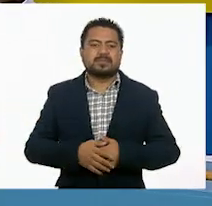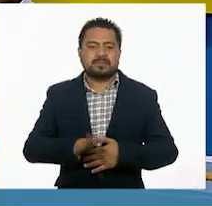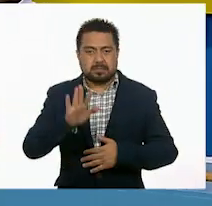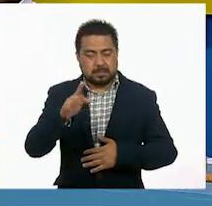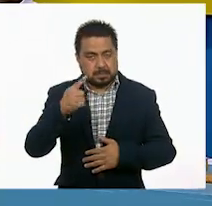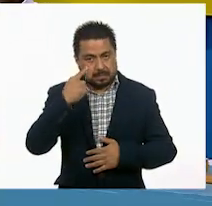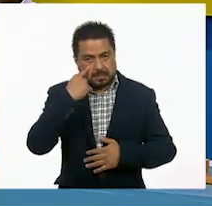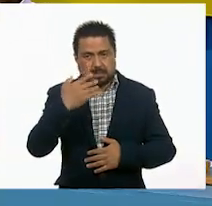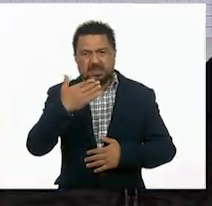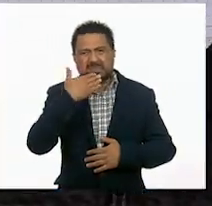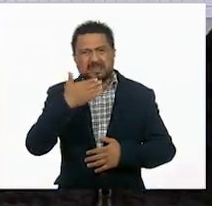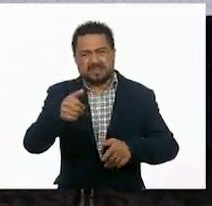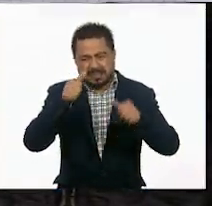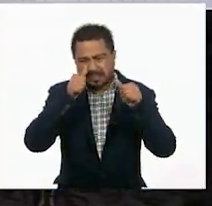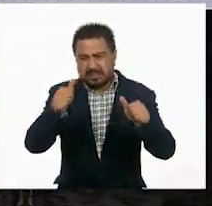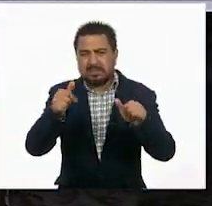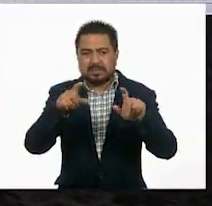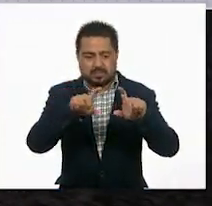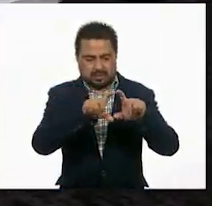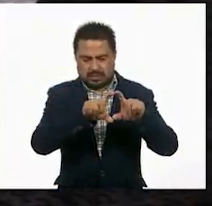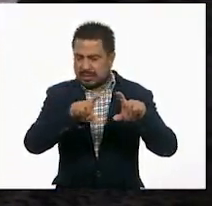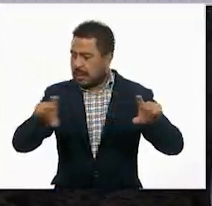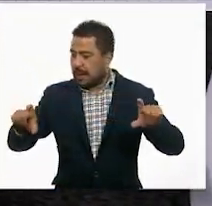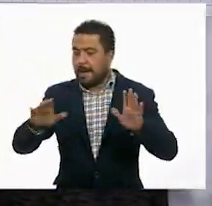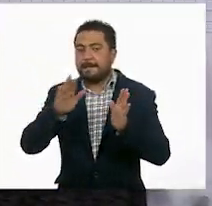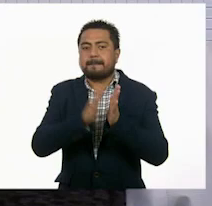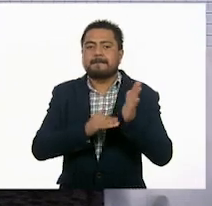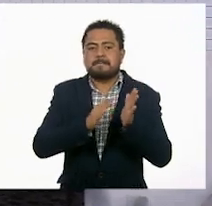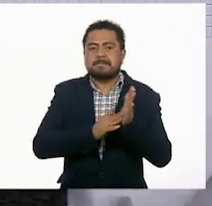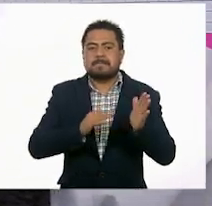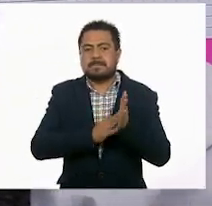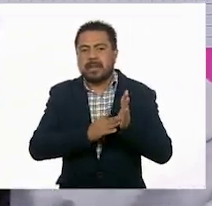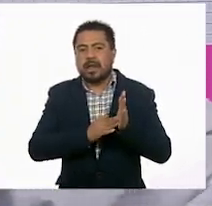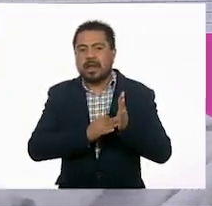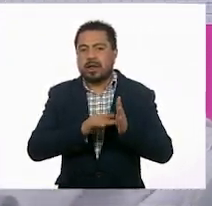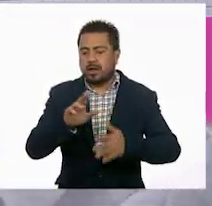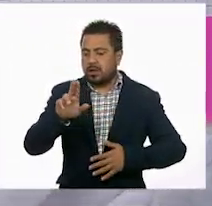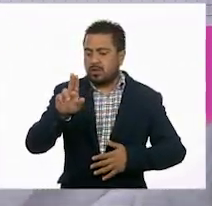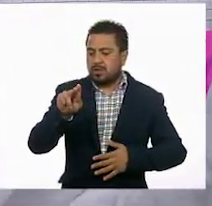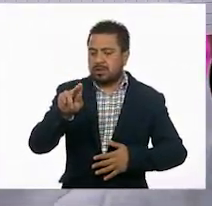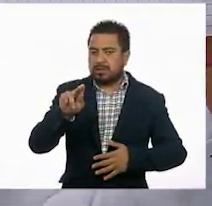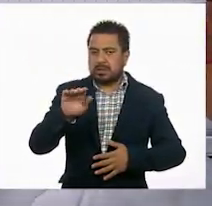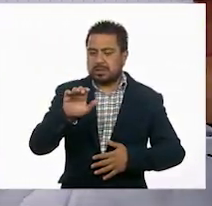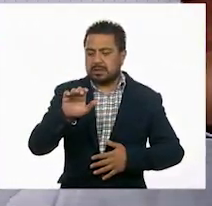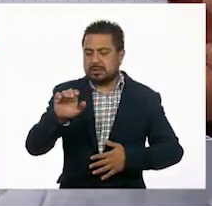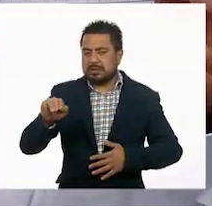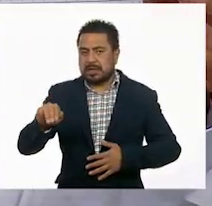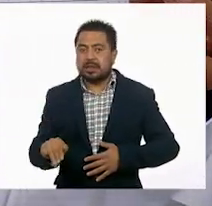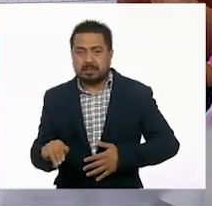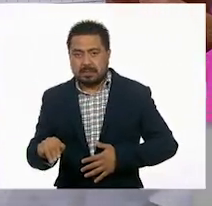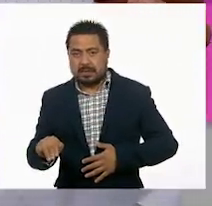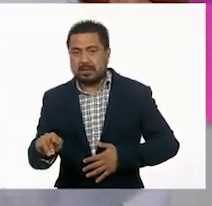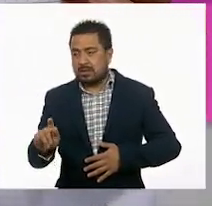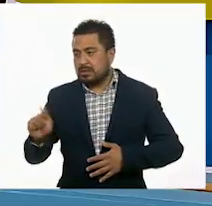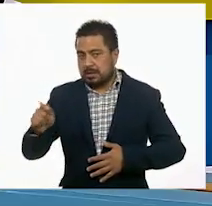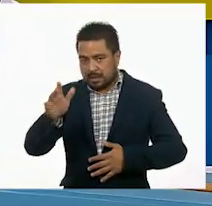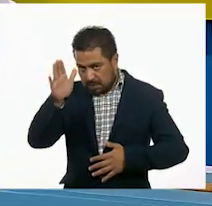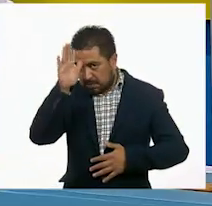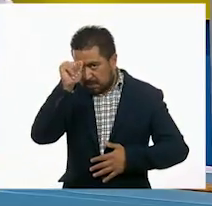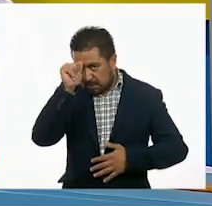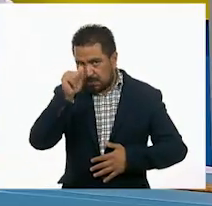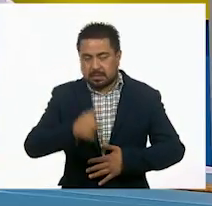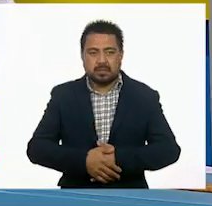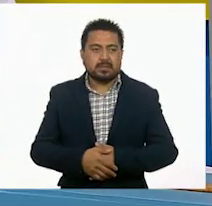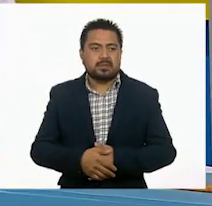Fíjense bien. Esta tira de papel mide 80 centímetros. ¿De acuerdo?